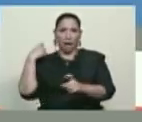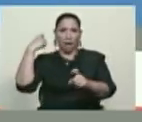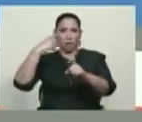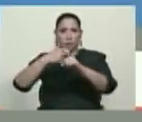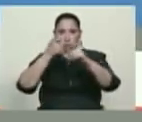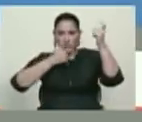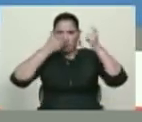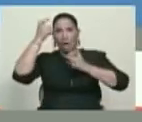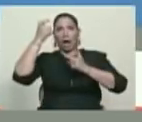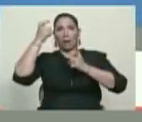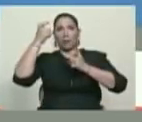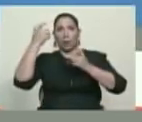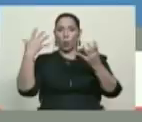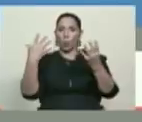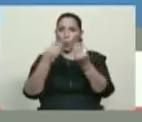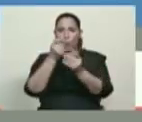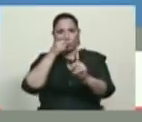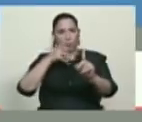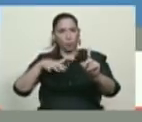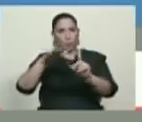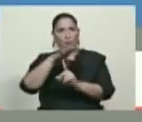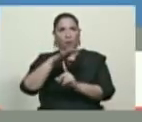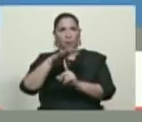Y desplazamos de allí a la élite